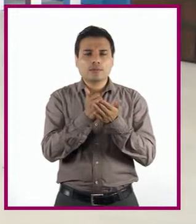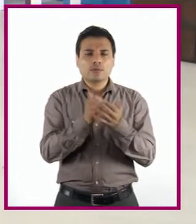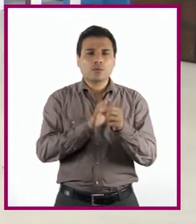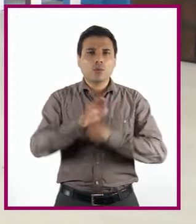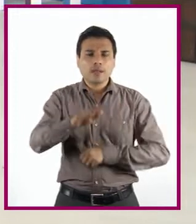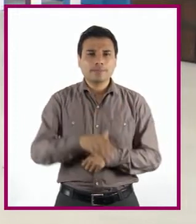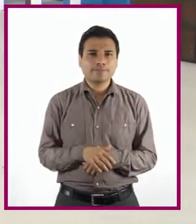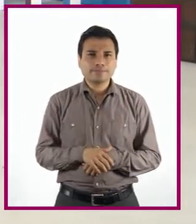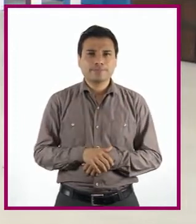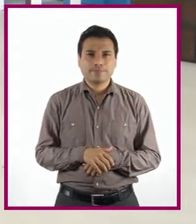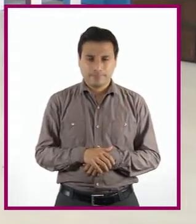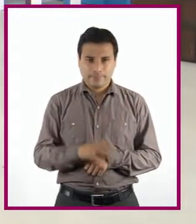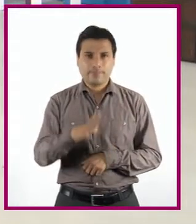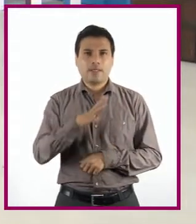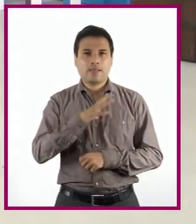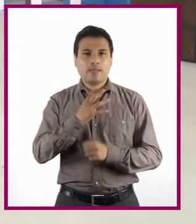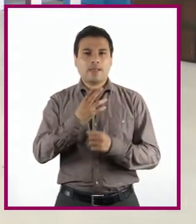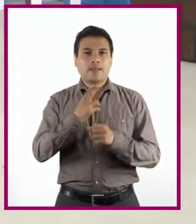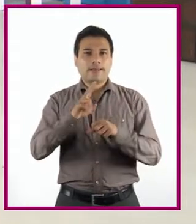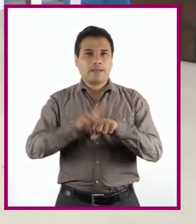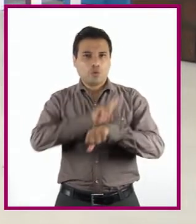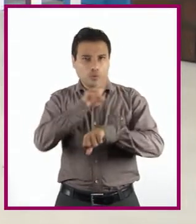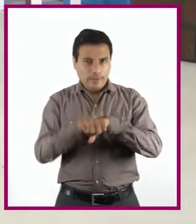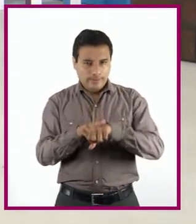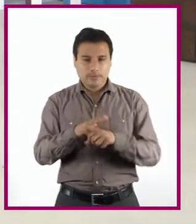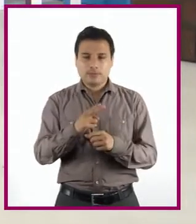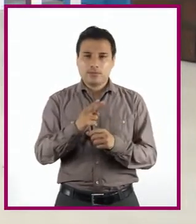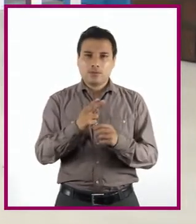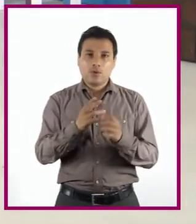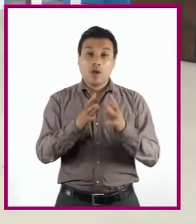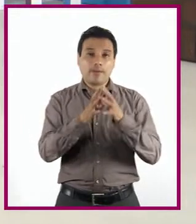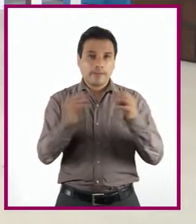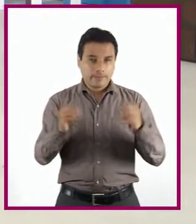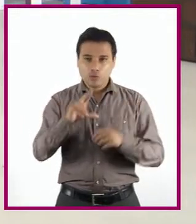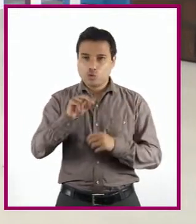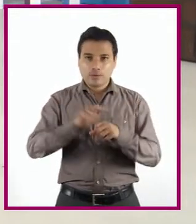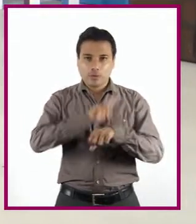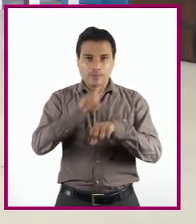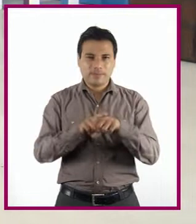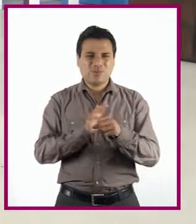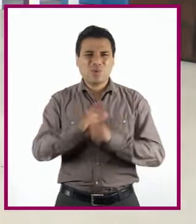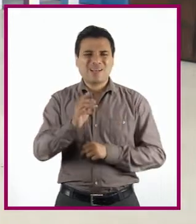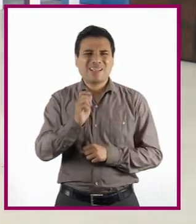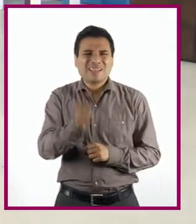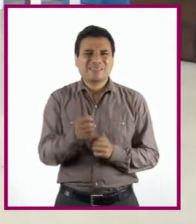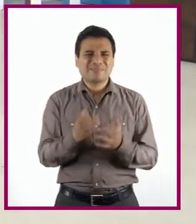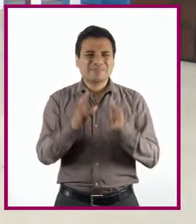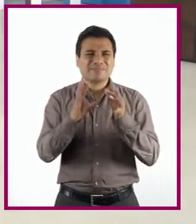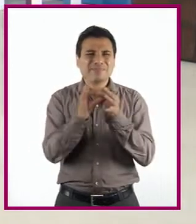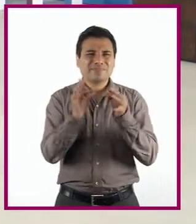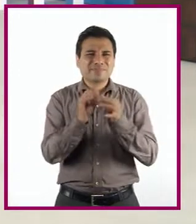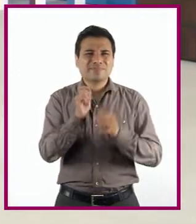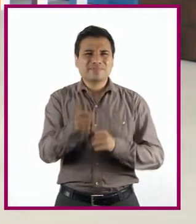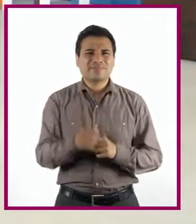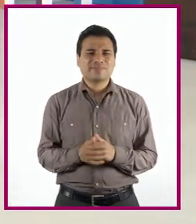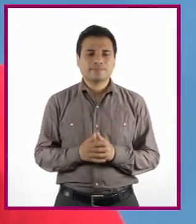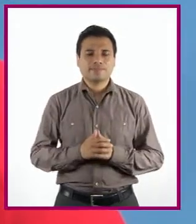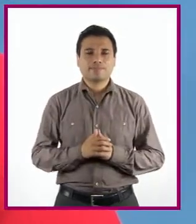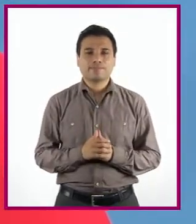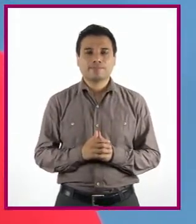las renovables y las no renovables. Maestra, ¿nos podría explicar un poco más al respecto, por